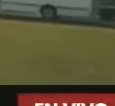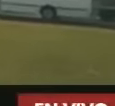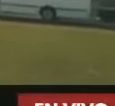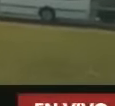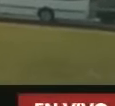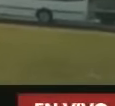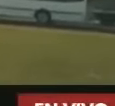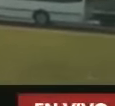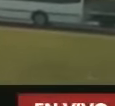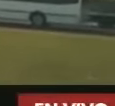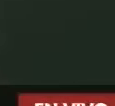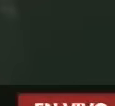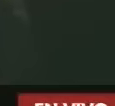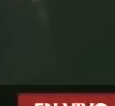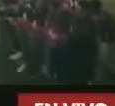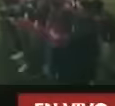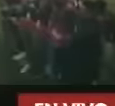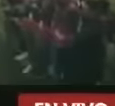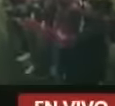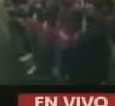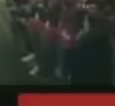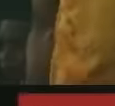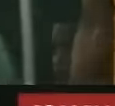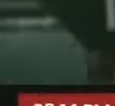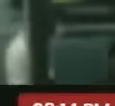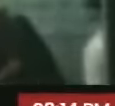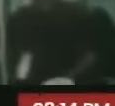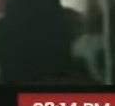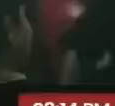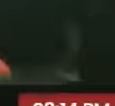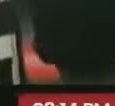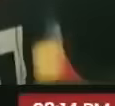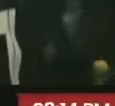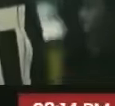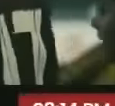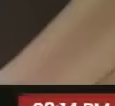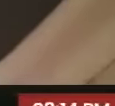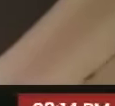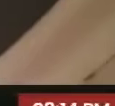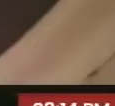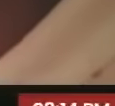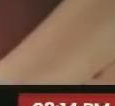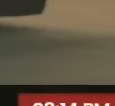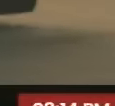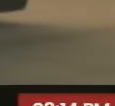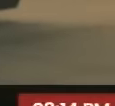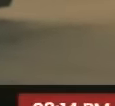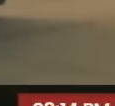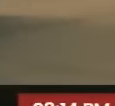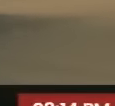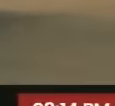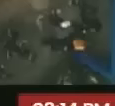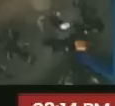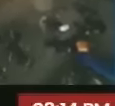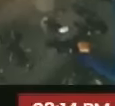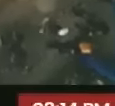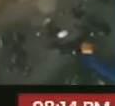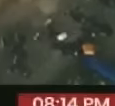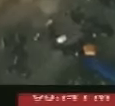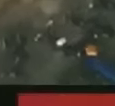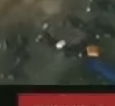Esta espectacular infraestructura se ha convertido en el escenario de triunfos de la Selección Nacional de Fútbol en la